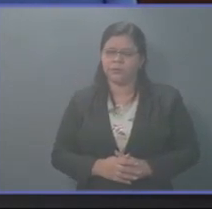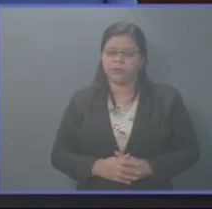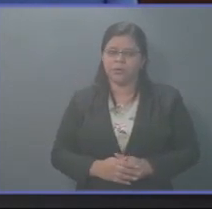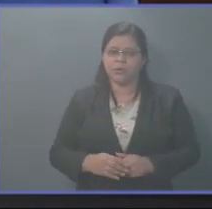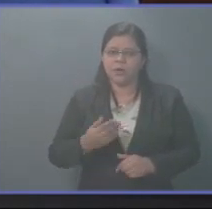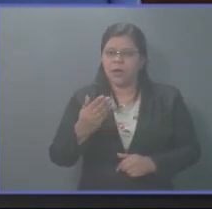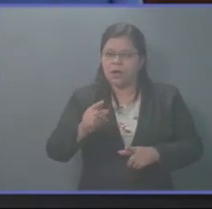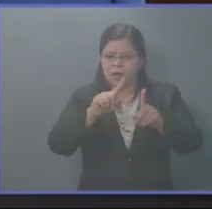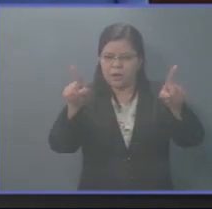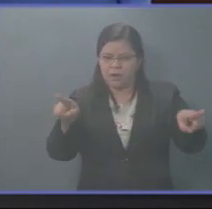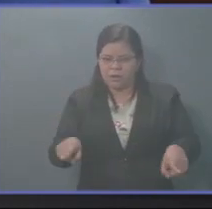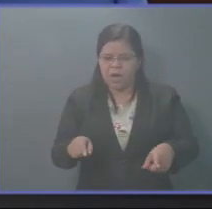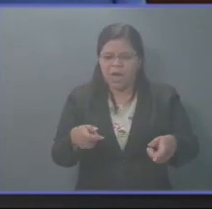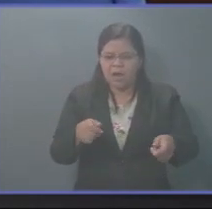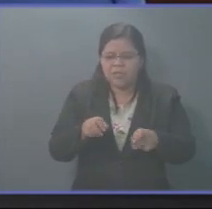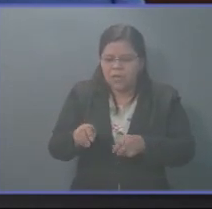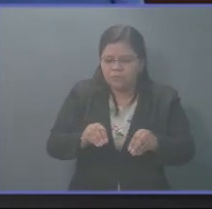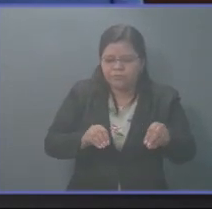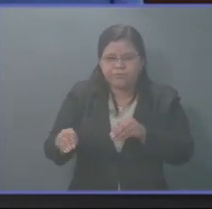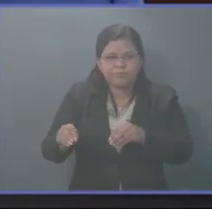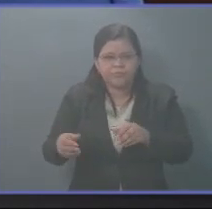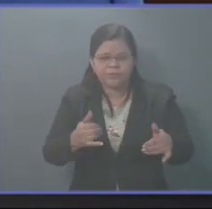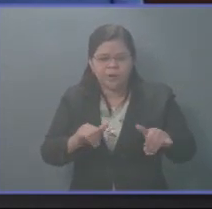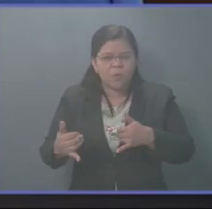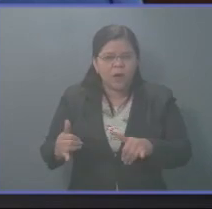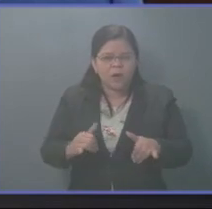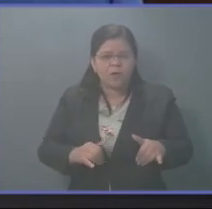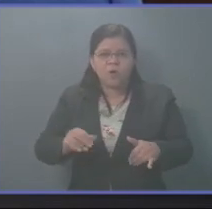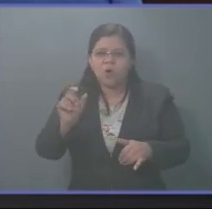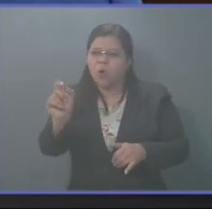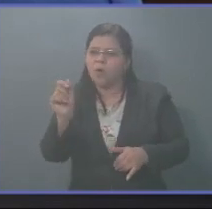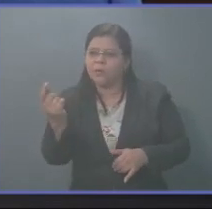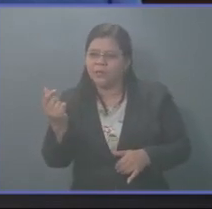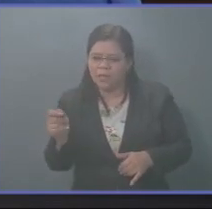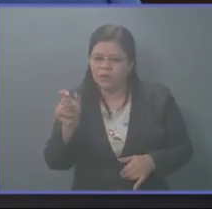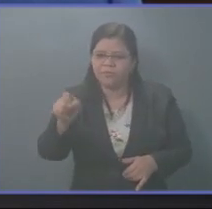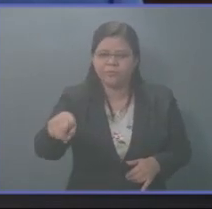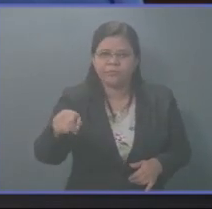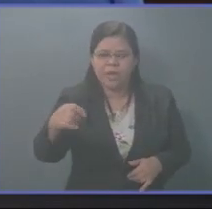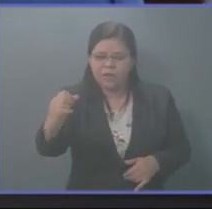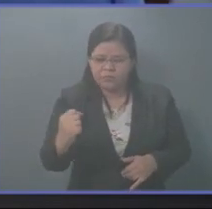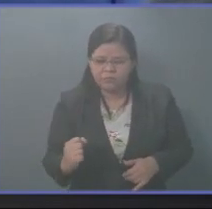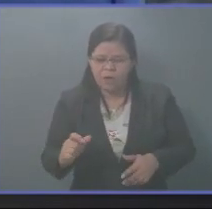aparatos electrónicos que funcionen a través de monedas u otro mecanismo físico